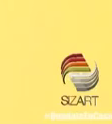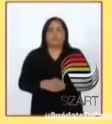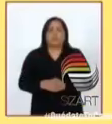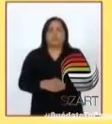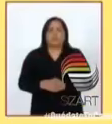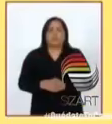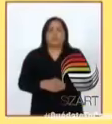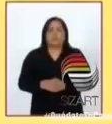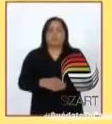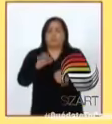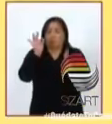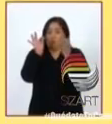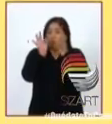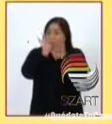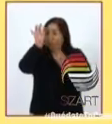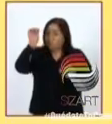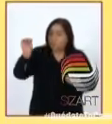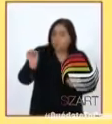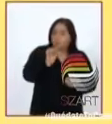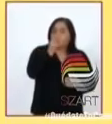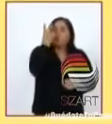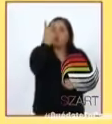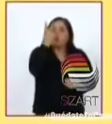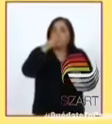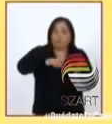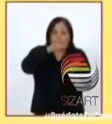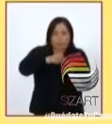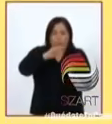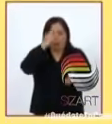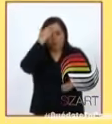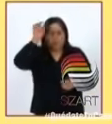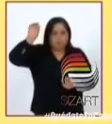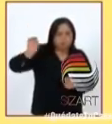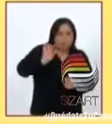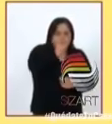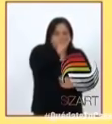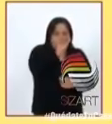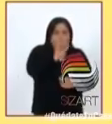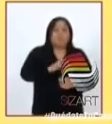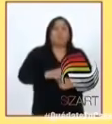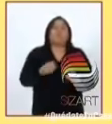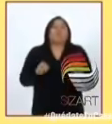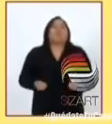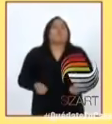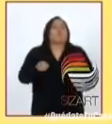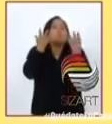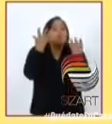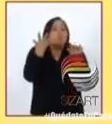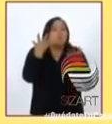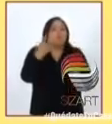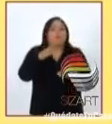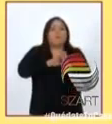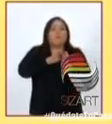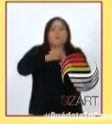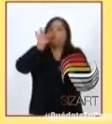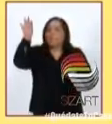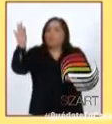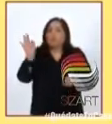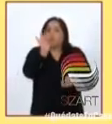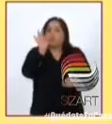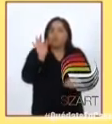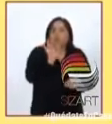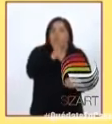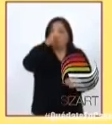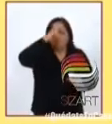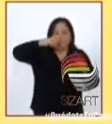El punto decimal se recorrió dos lugares. ¿Cuántos lugares habrá que recorrer el punto decimal